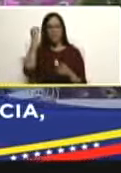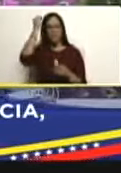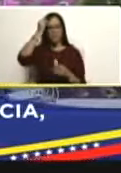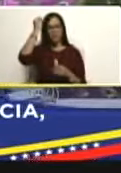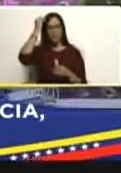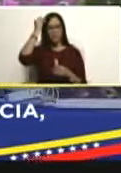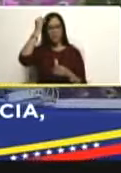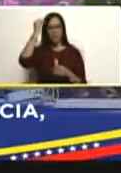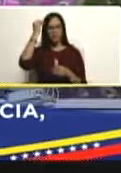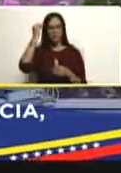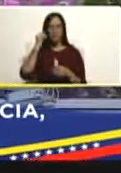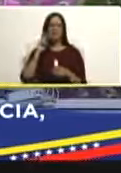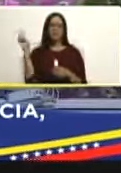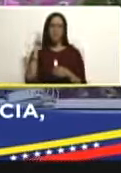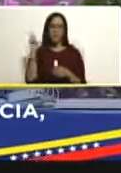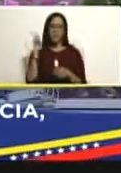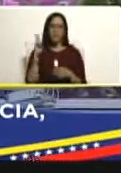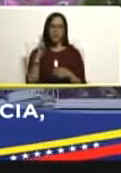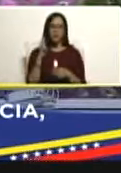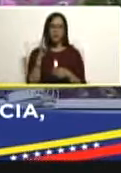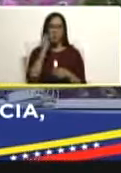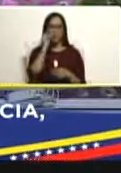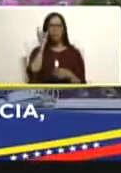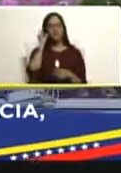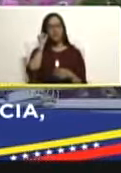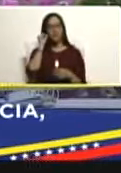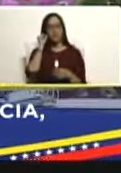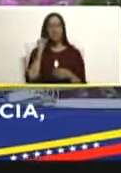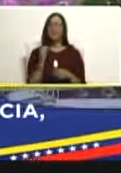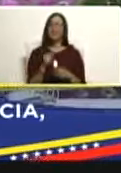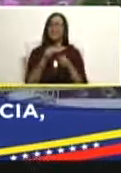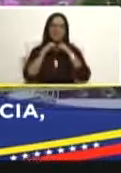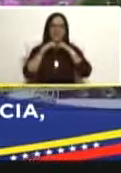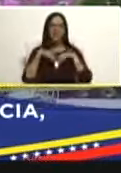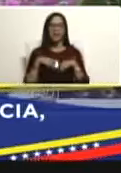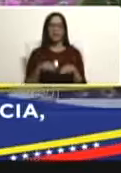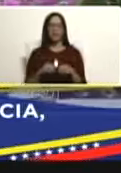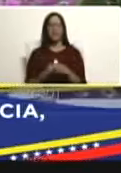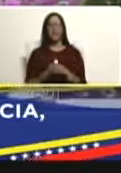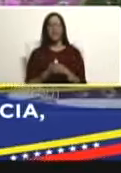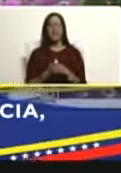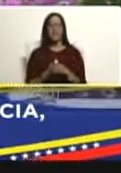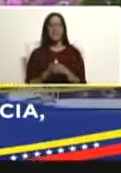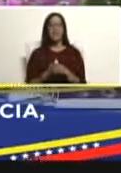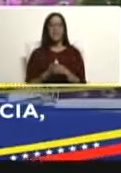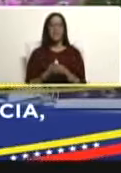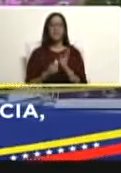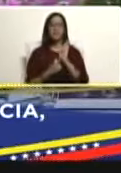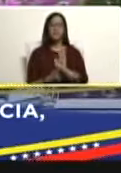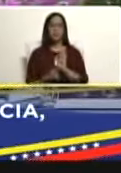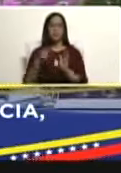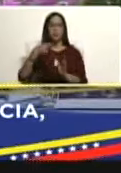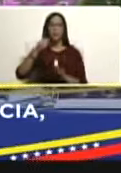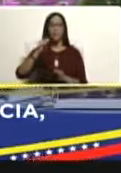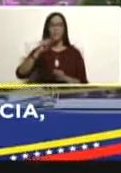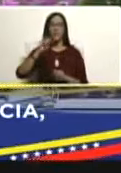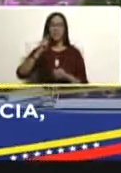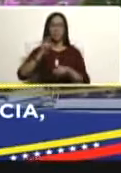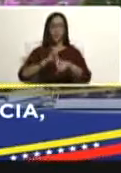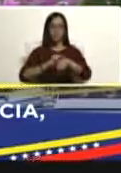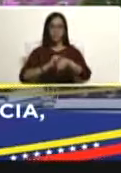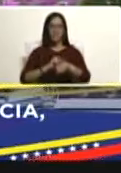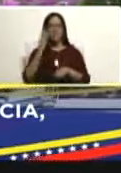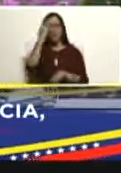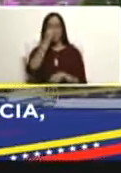pensamiento de las venezolanas y los venezolanos es sagrado. El referente del doctor Humberto Fernández Morán es la belleza